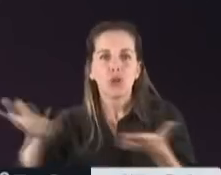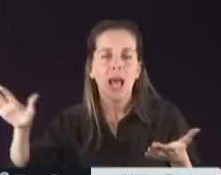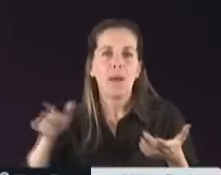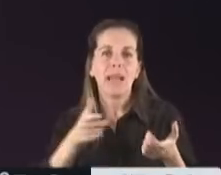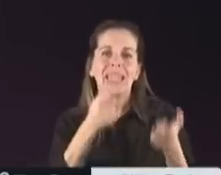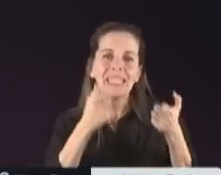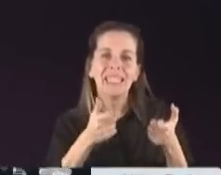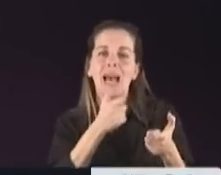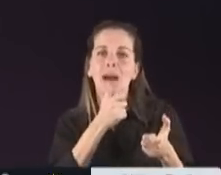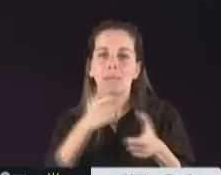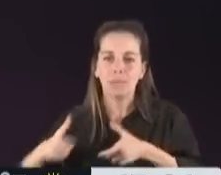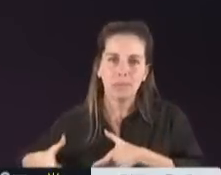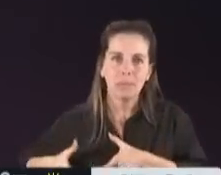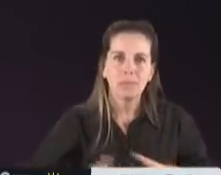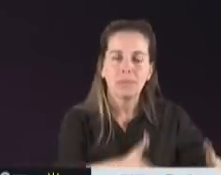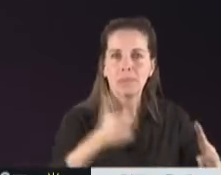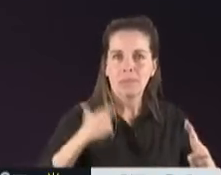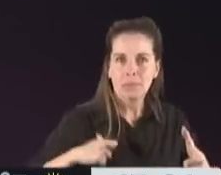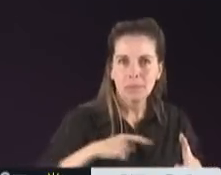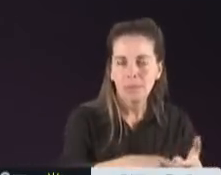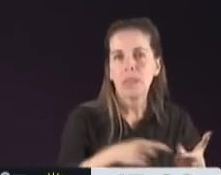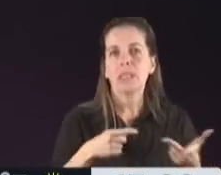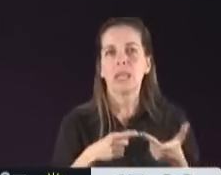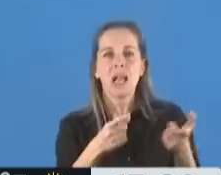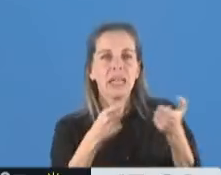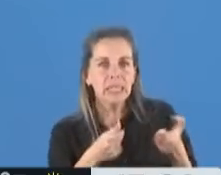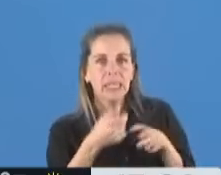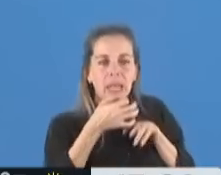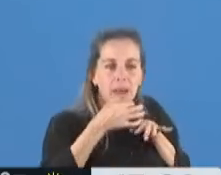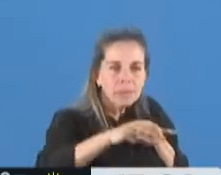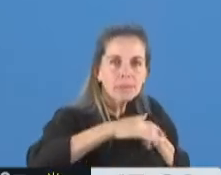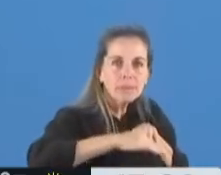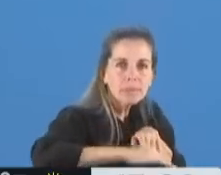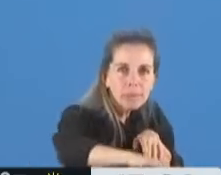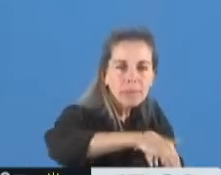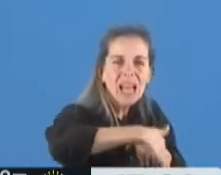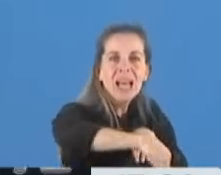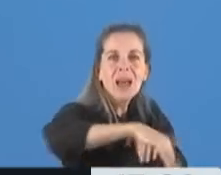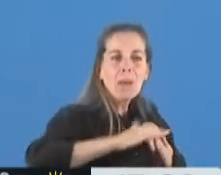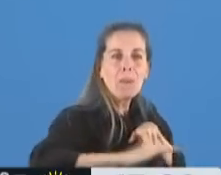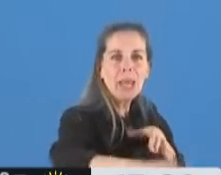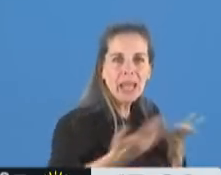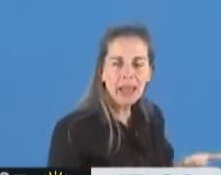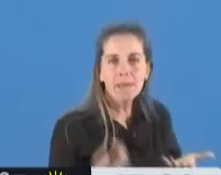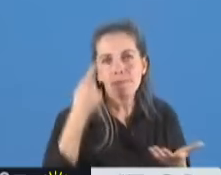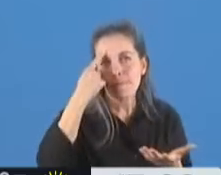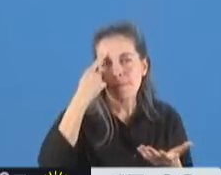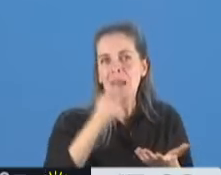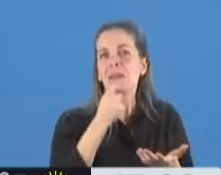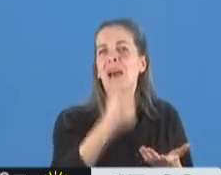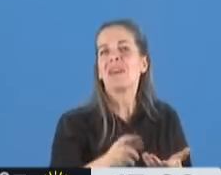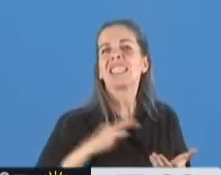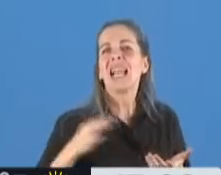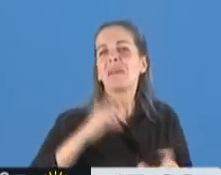falta hacer cordones cunetas, hacer veredas, hacer más fácil la vida